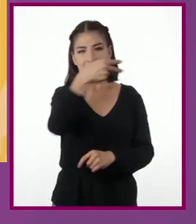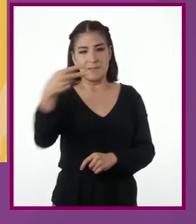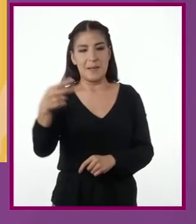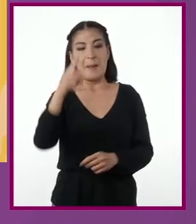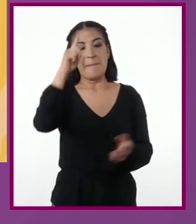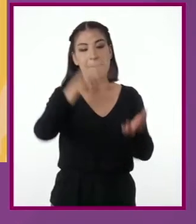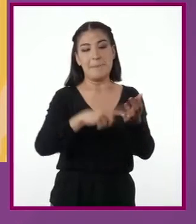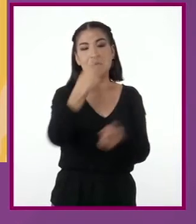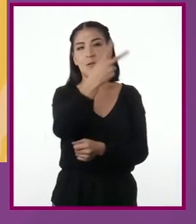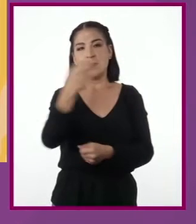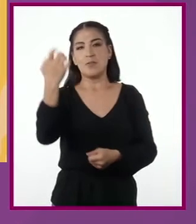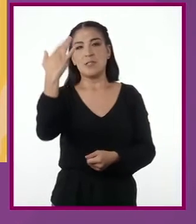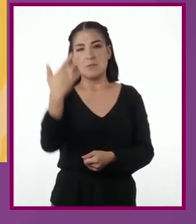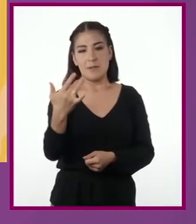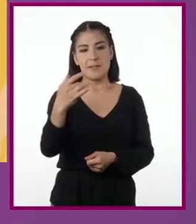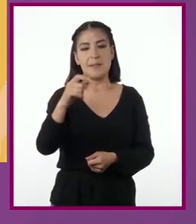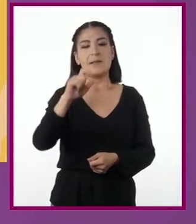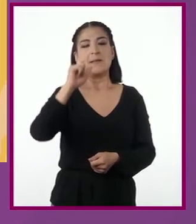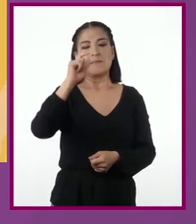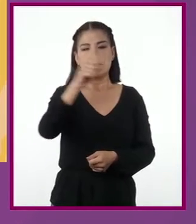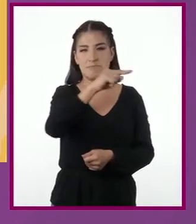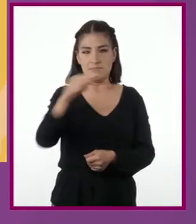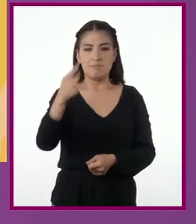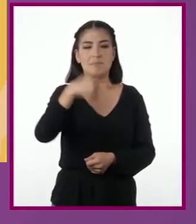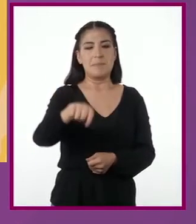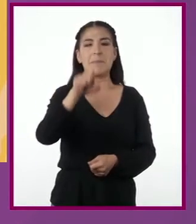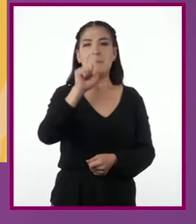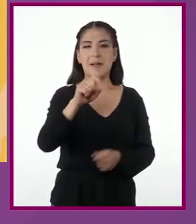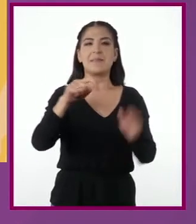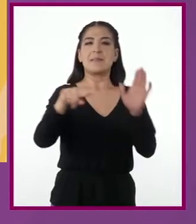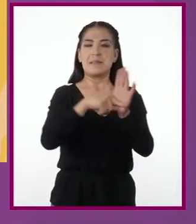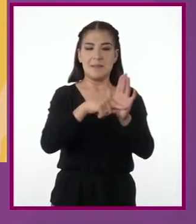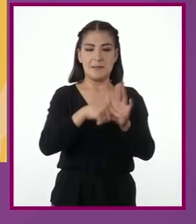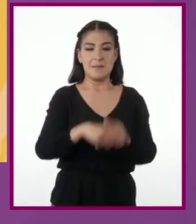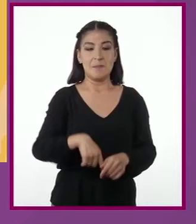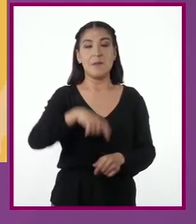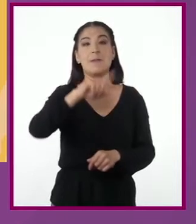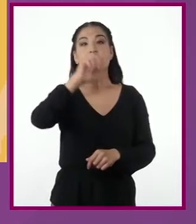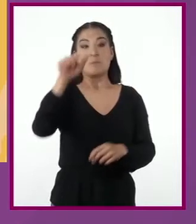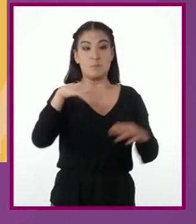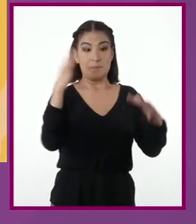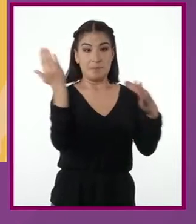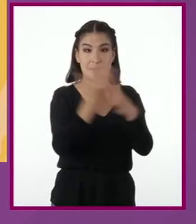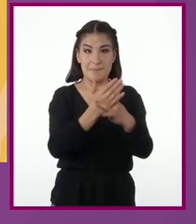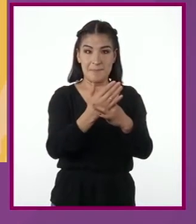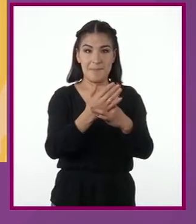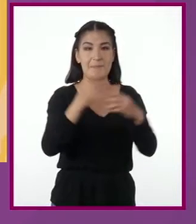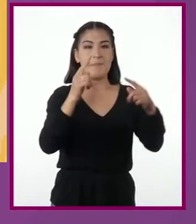a 1.250 veintiavos negativo. Al dividir